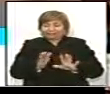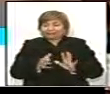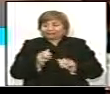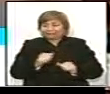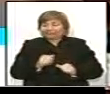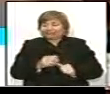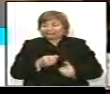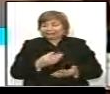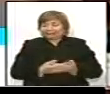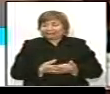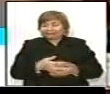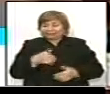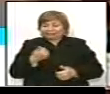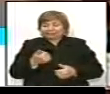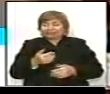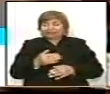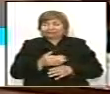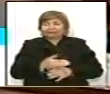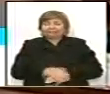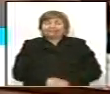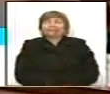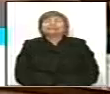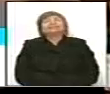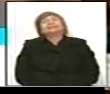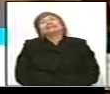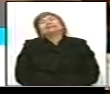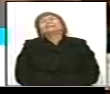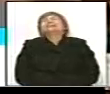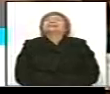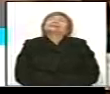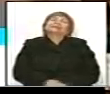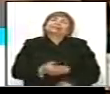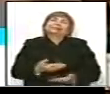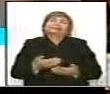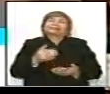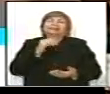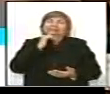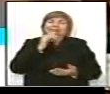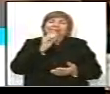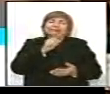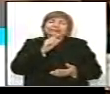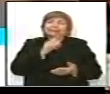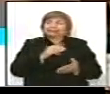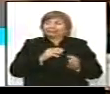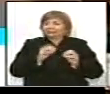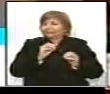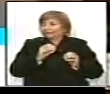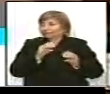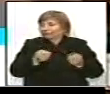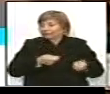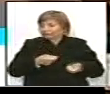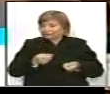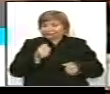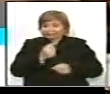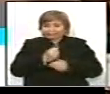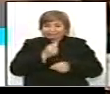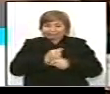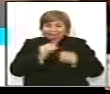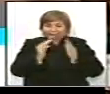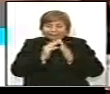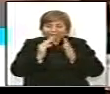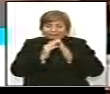¿Sí? Vamos al siguiente ejercicio. Ya, cualquier cosa que falte, ya lo vamos a... Ustedes lo van a trabajar en casa,